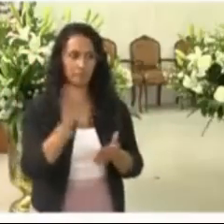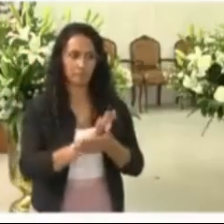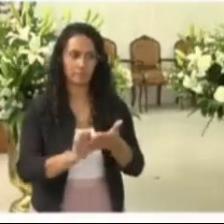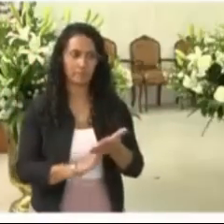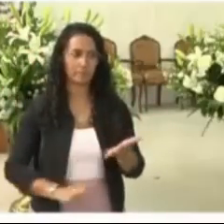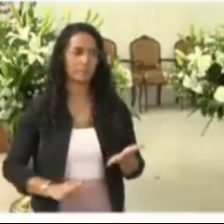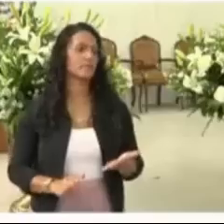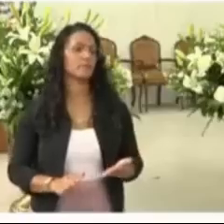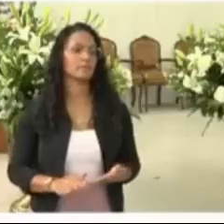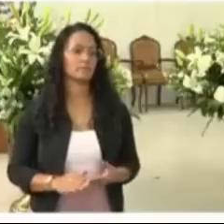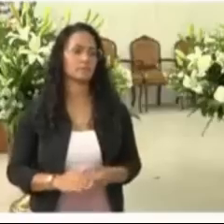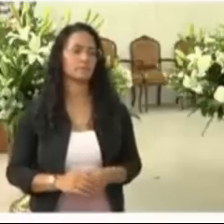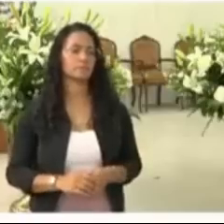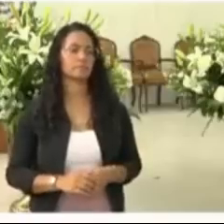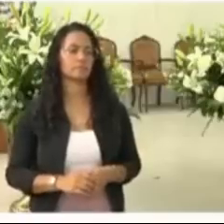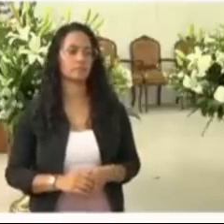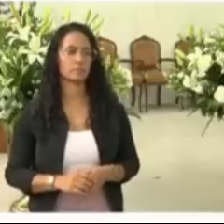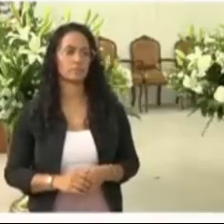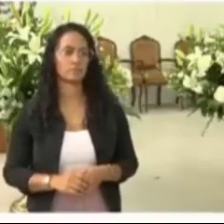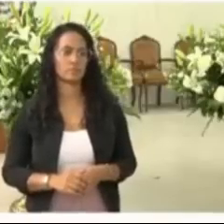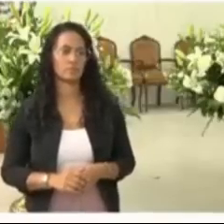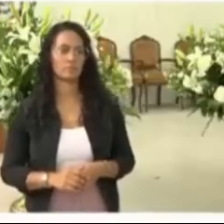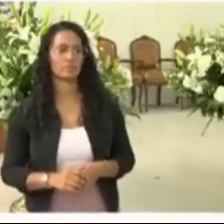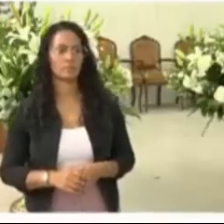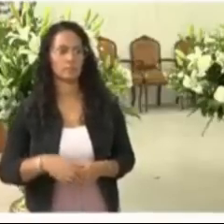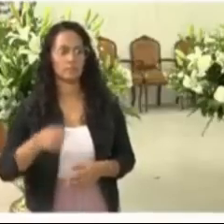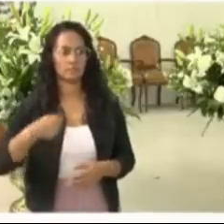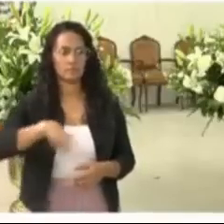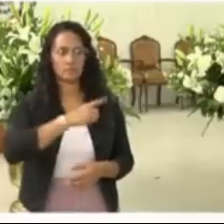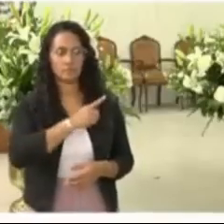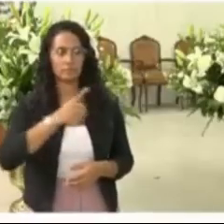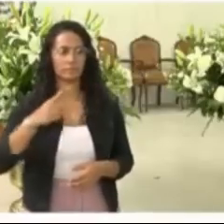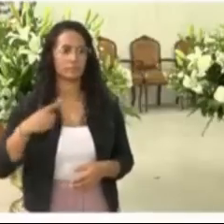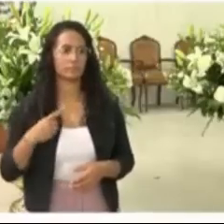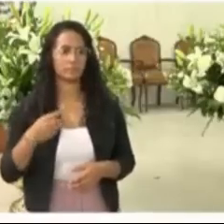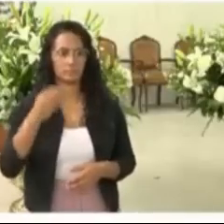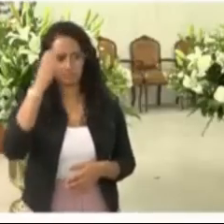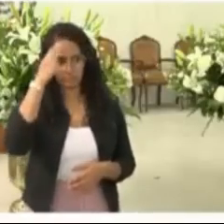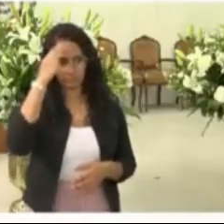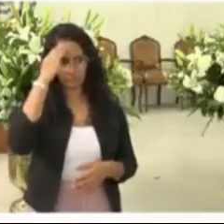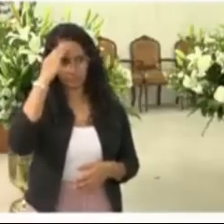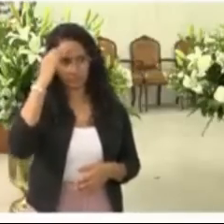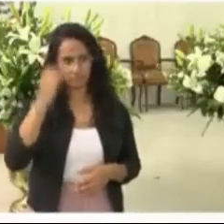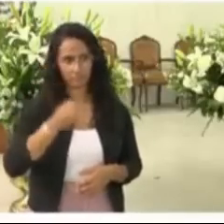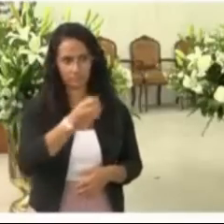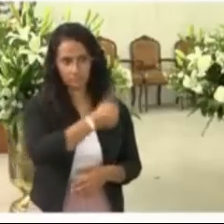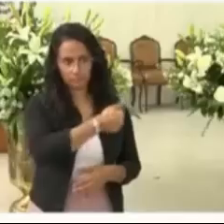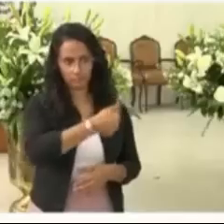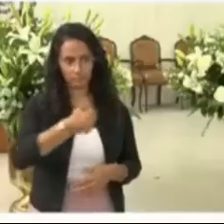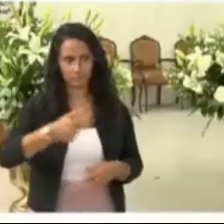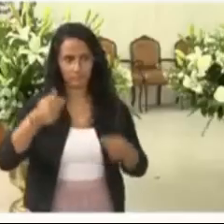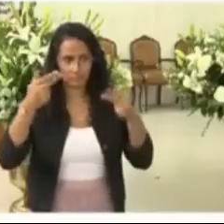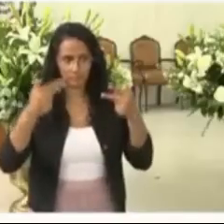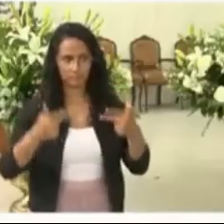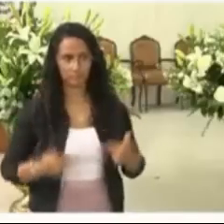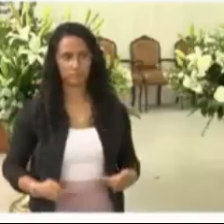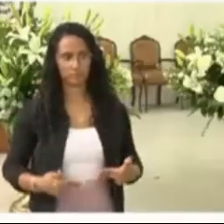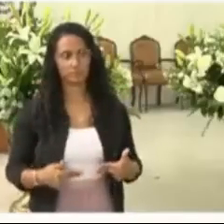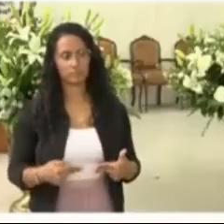Humillación es aceptar nuestra insuficiencia e incapacidad para afrontar